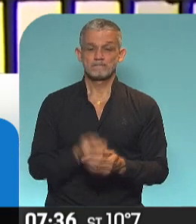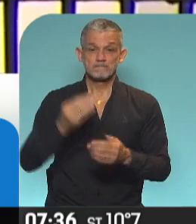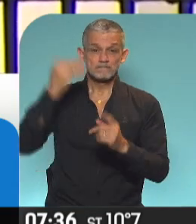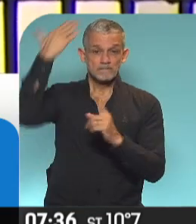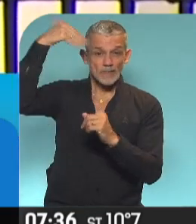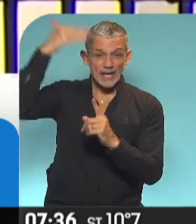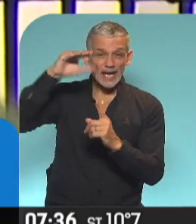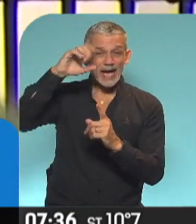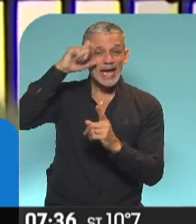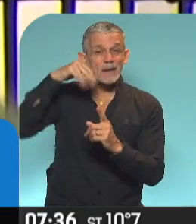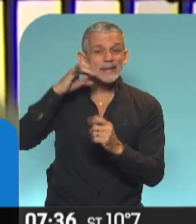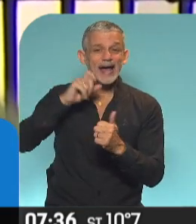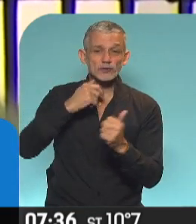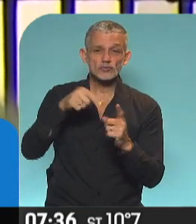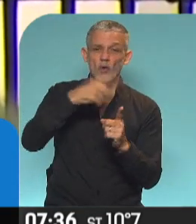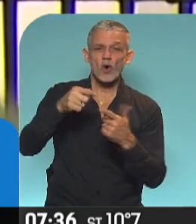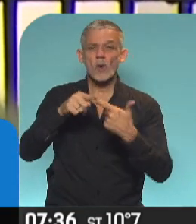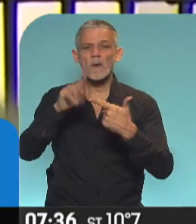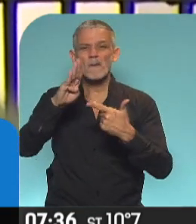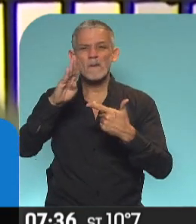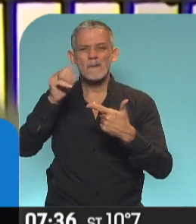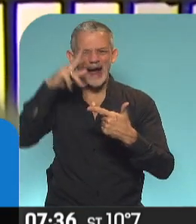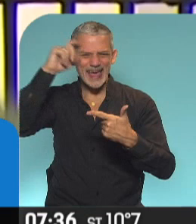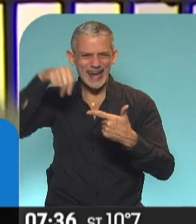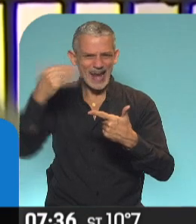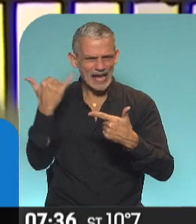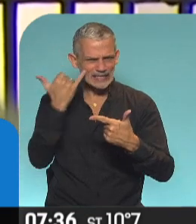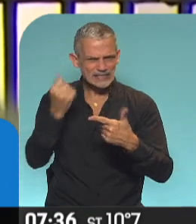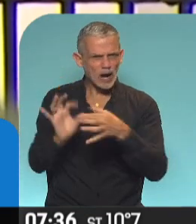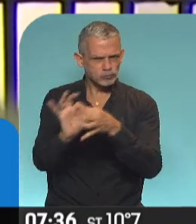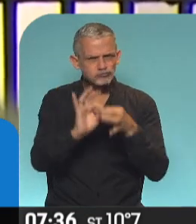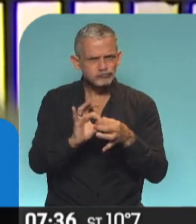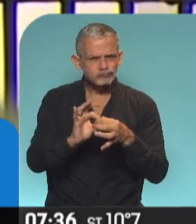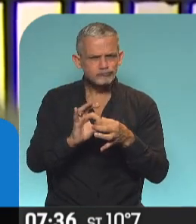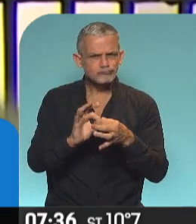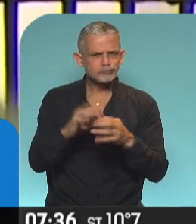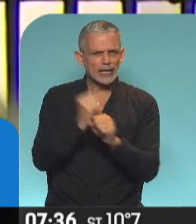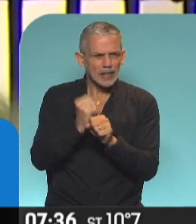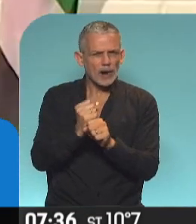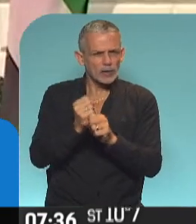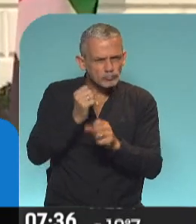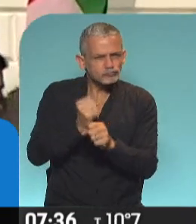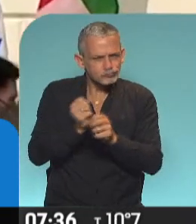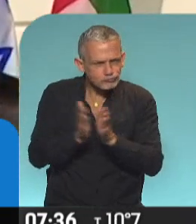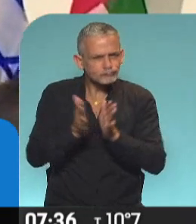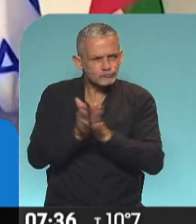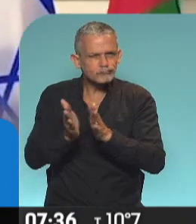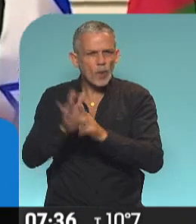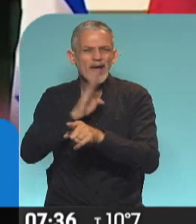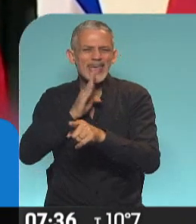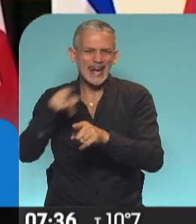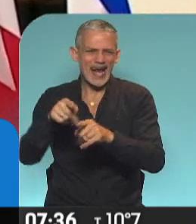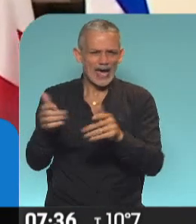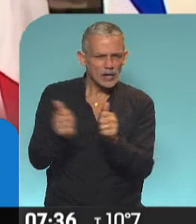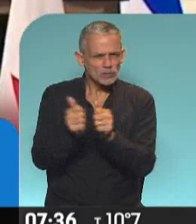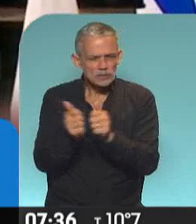Emiratos Árabes como Bahrein, como otros estados del Golfo, ya eran aliados de facto de Israel, ya venían trabajando silenciosamente con el Estado de Israel